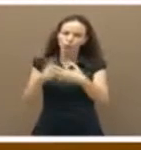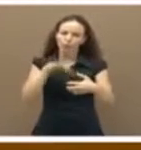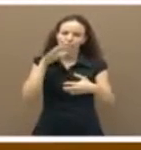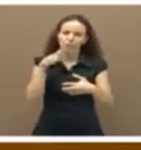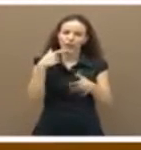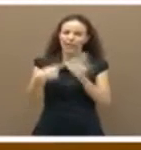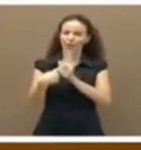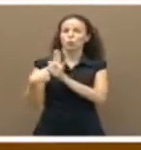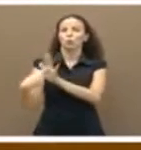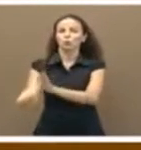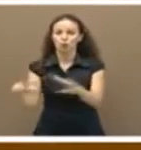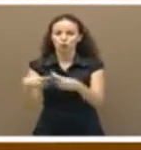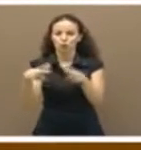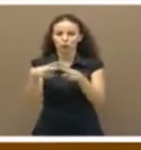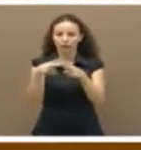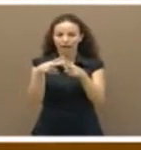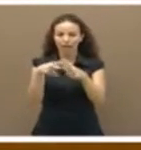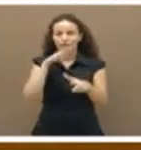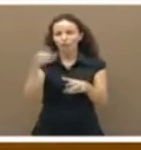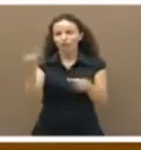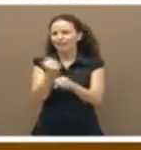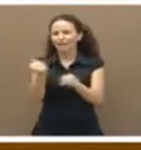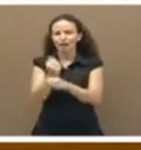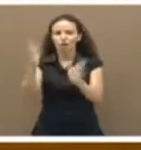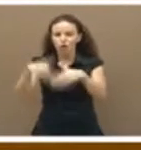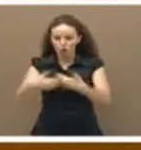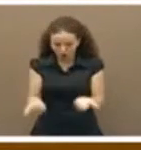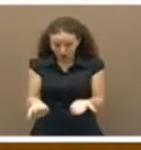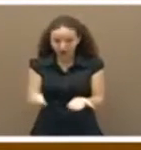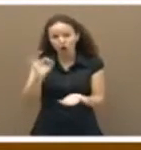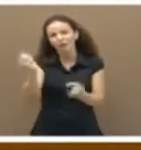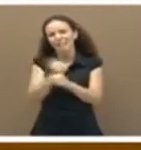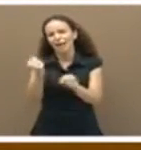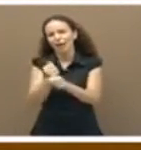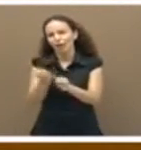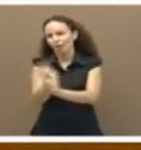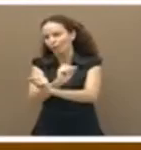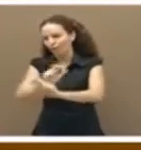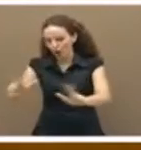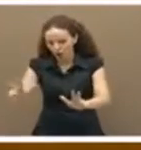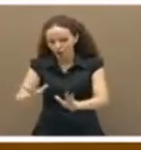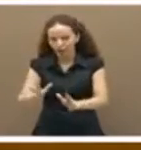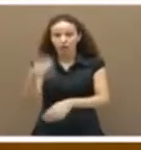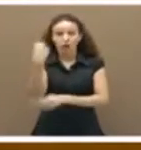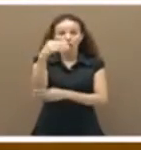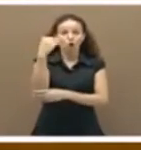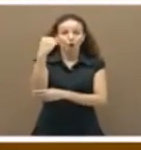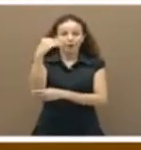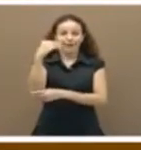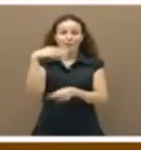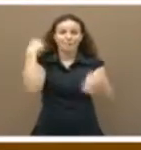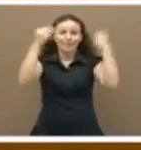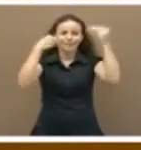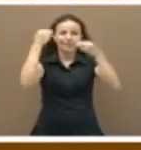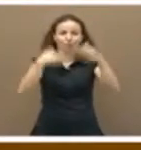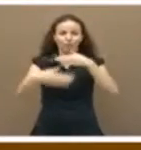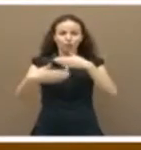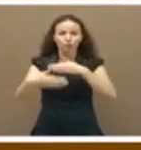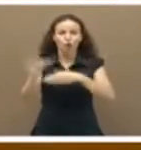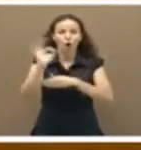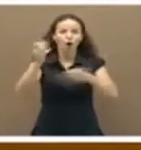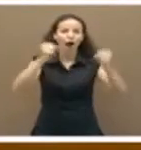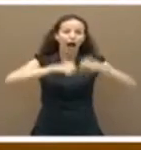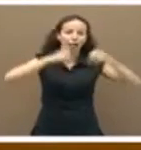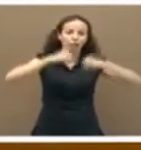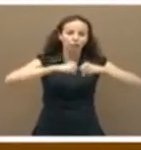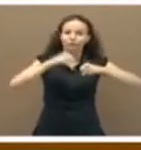social como consecuencia del desempleo y de la precariedad laboral, jóvenes sin proyecto personal en su horizonte de vida o adultos en los que el suyo